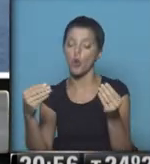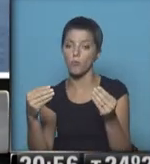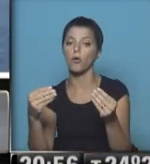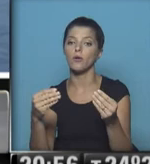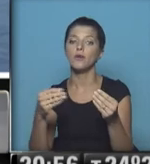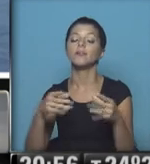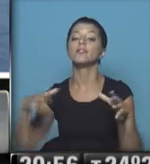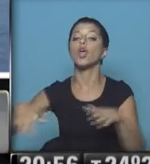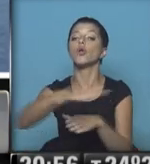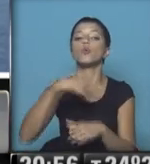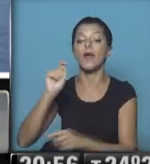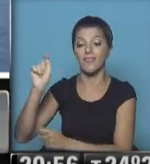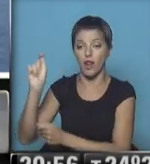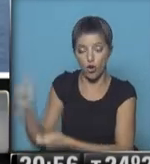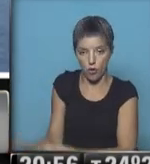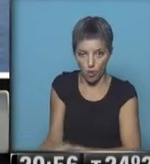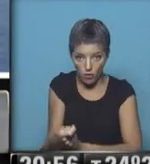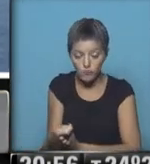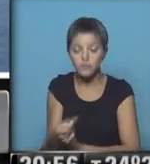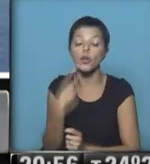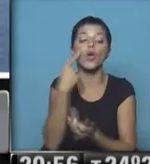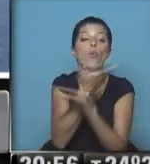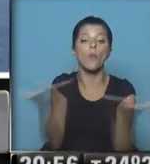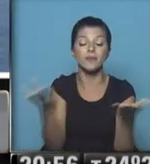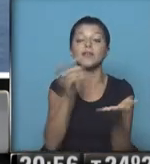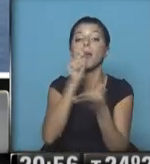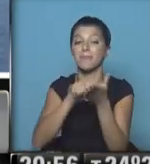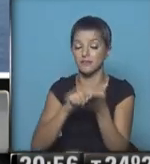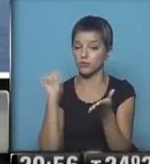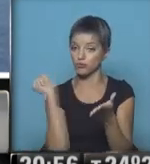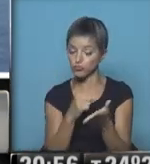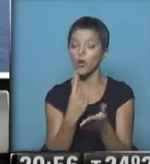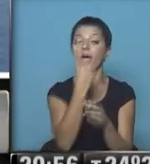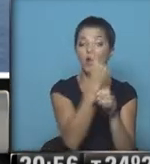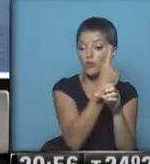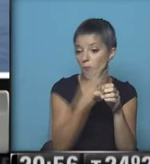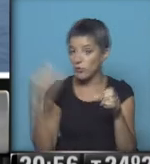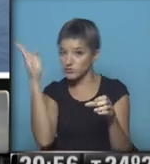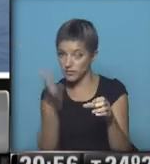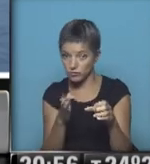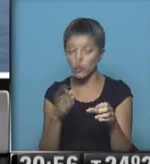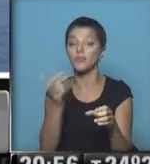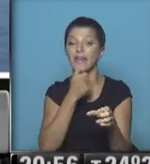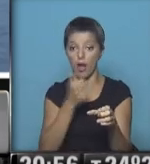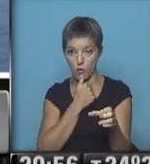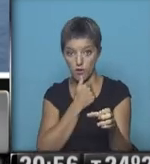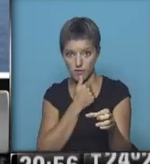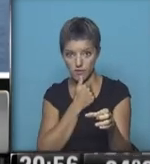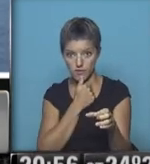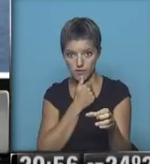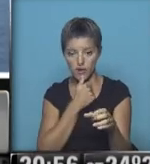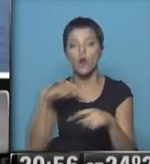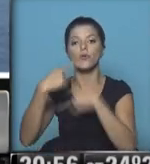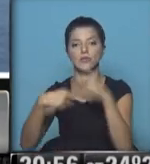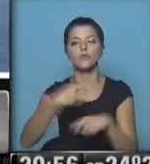golf que consumen según los datos que aparecen en la prensa de california el 1 por ciento del agua de california bueno lo siguen regando